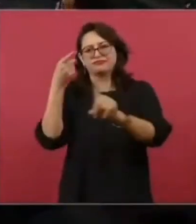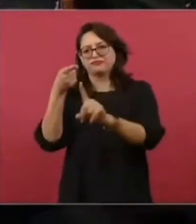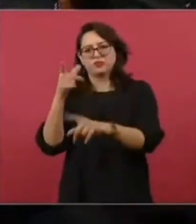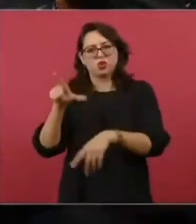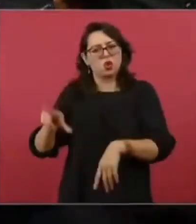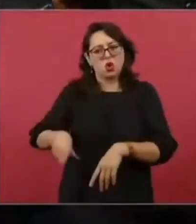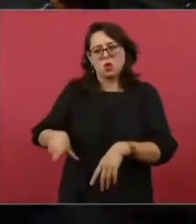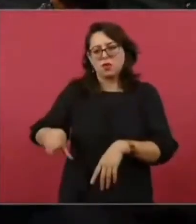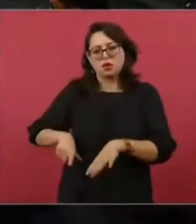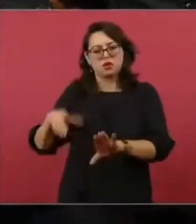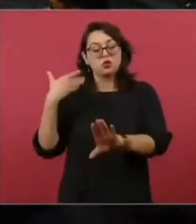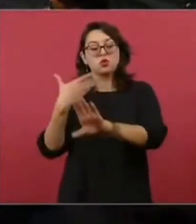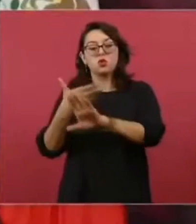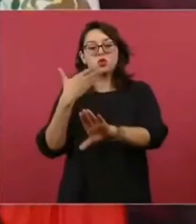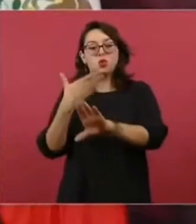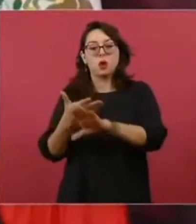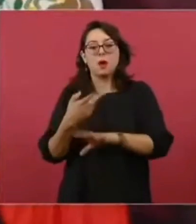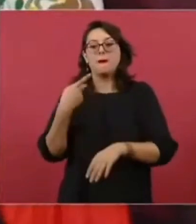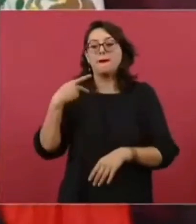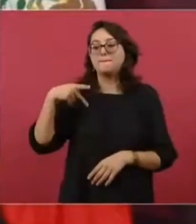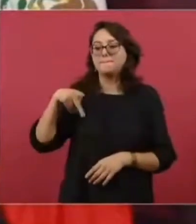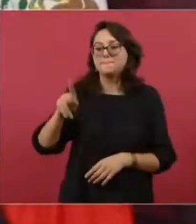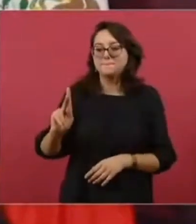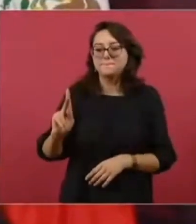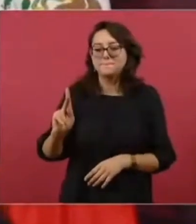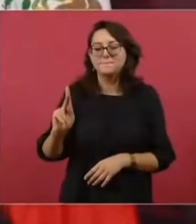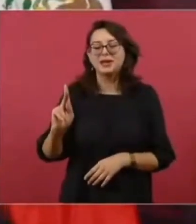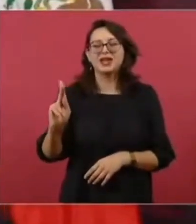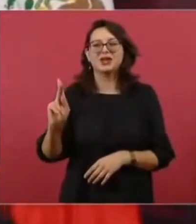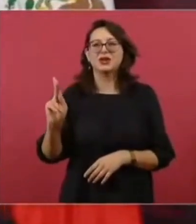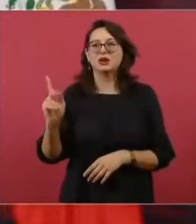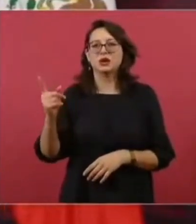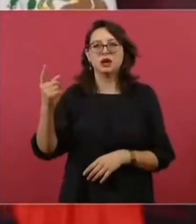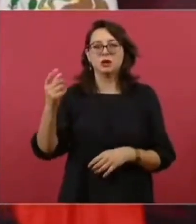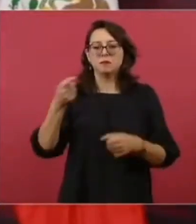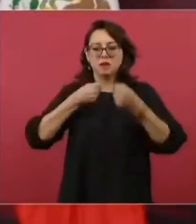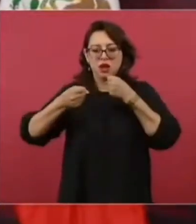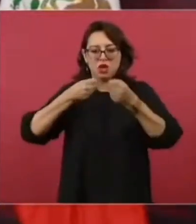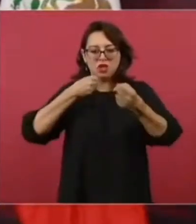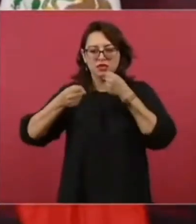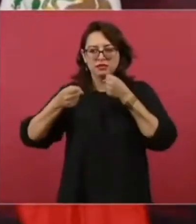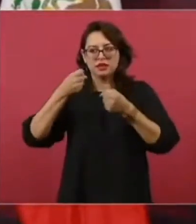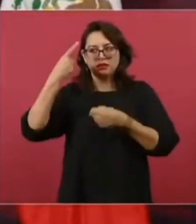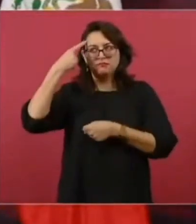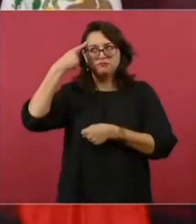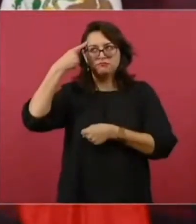pensamiento distinto, venden su trabajo, no su conciencia.